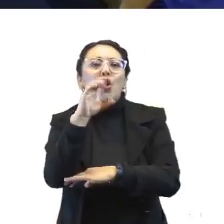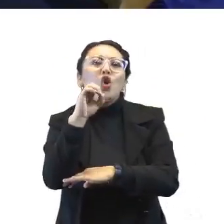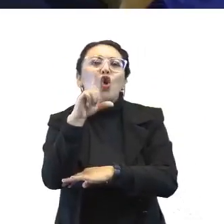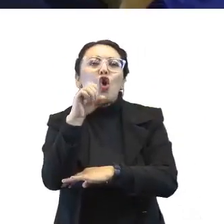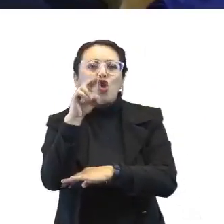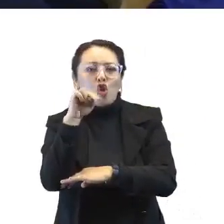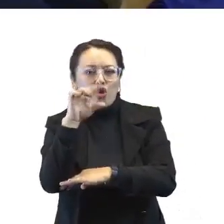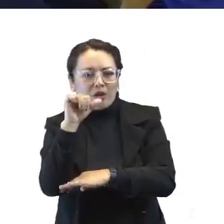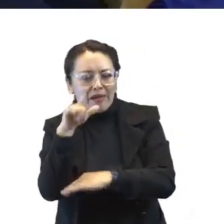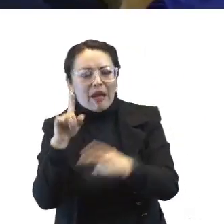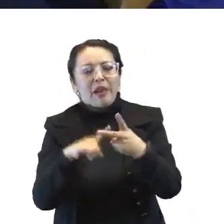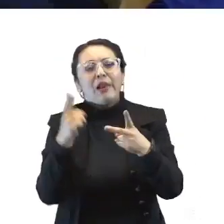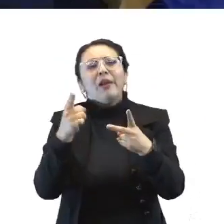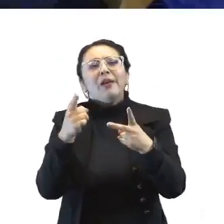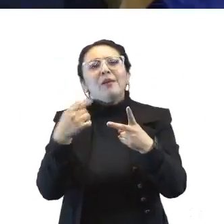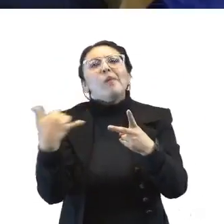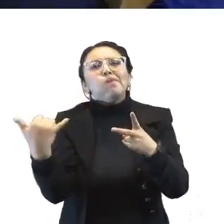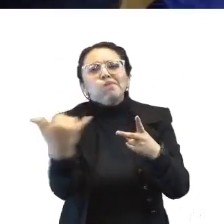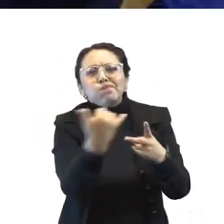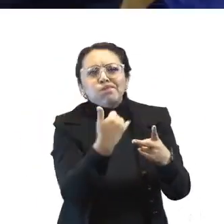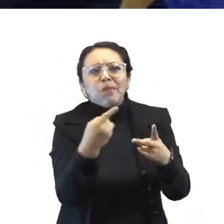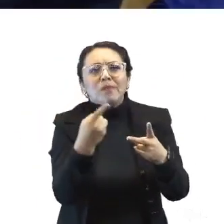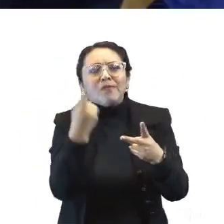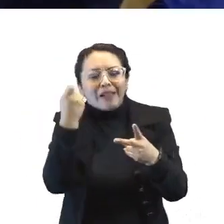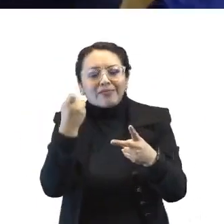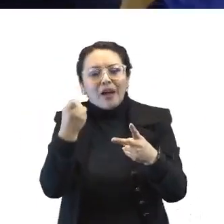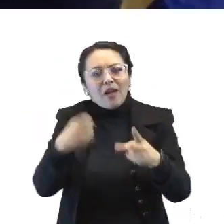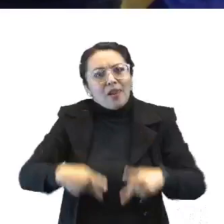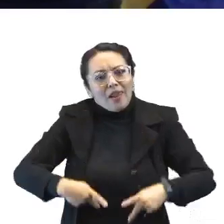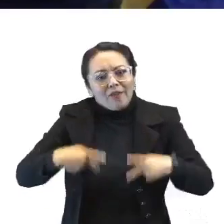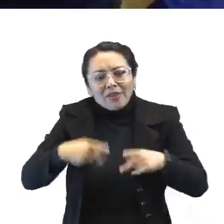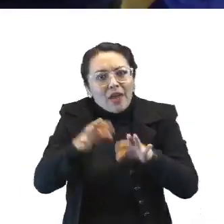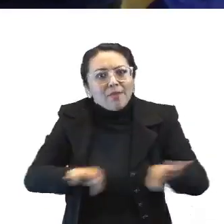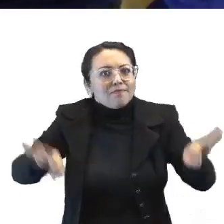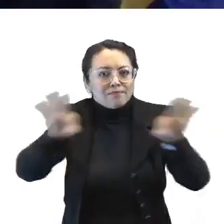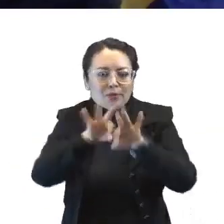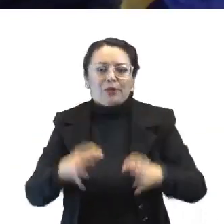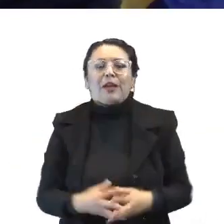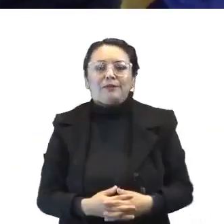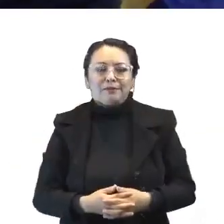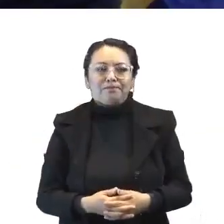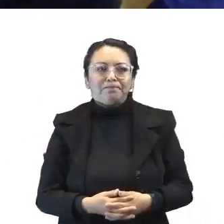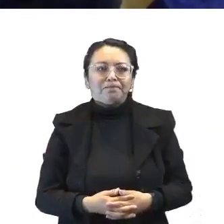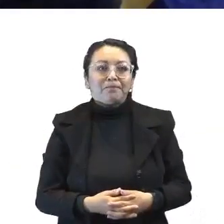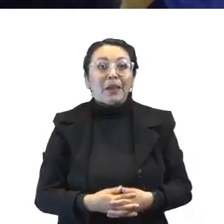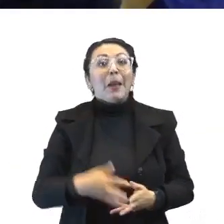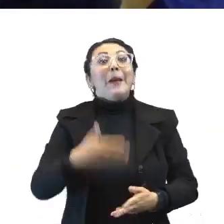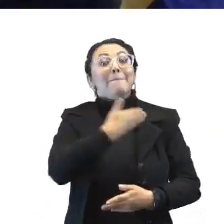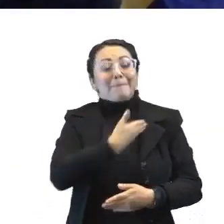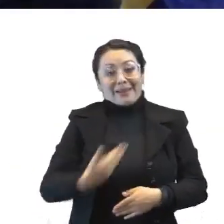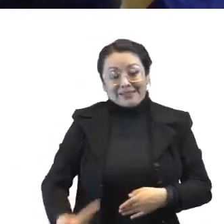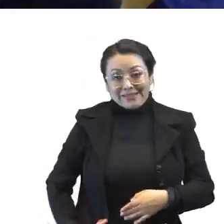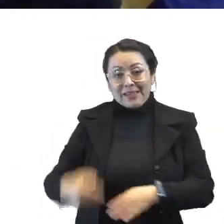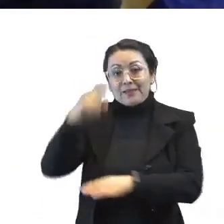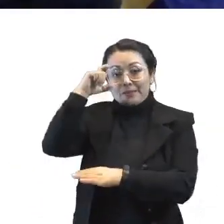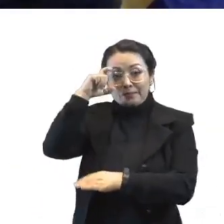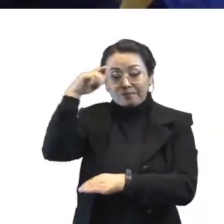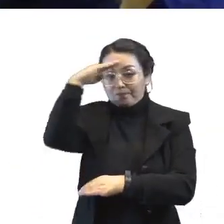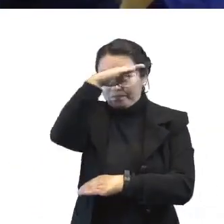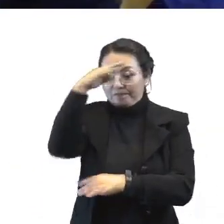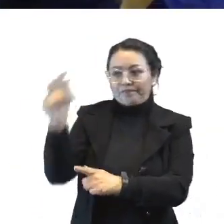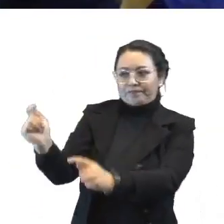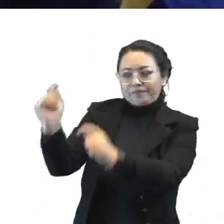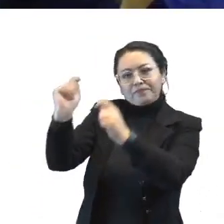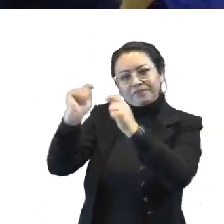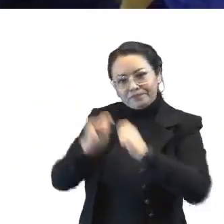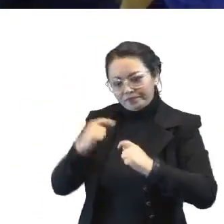los desafíos de poner la vida en el centro. Por eso, el presidente Gustavo Petro me asignó